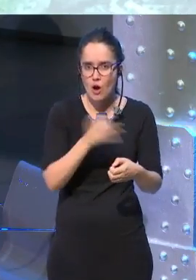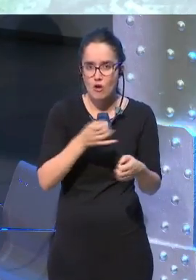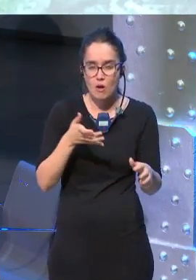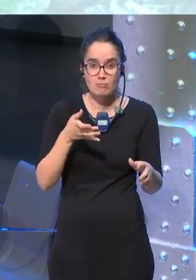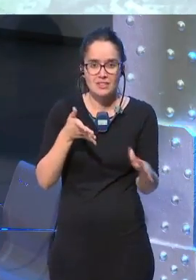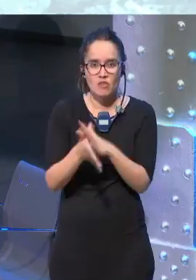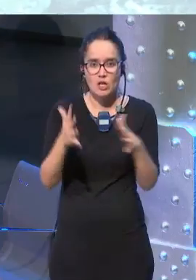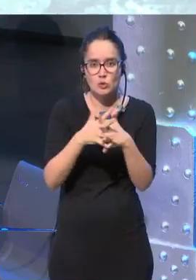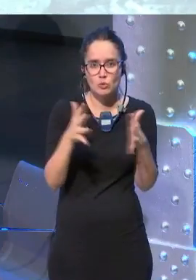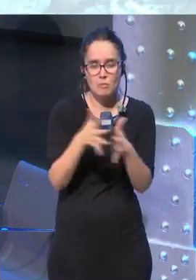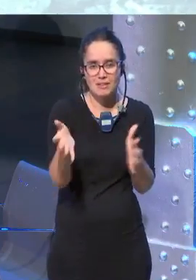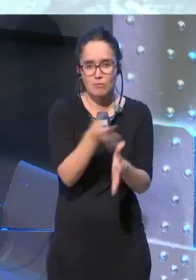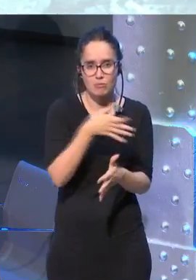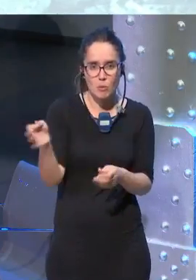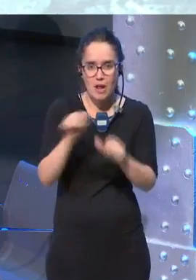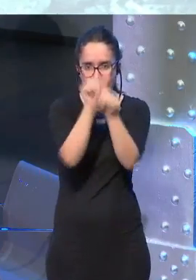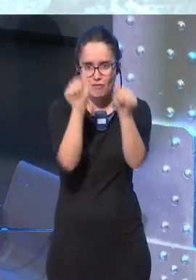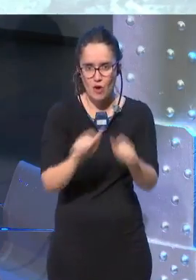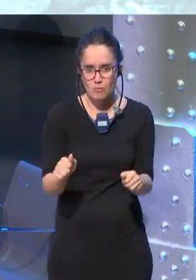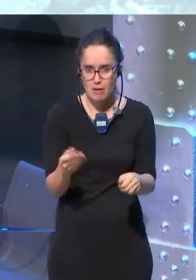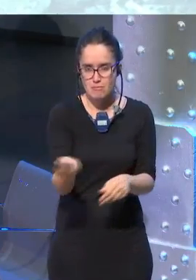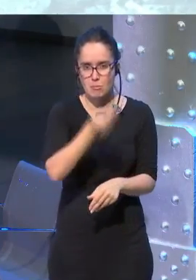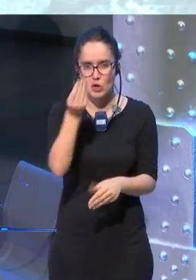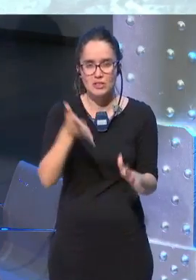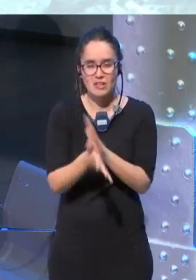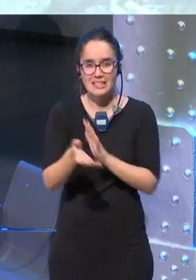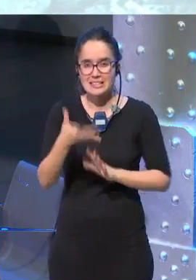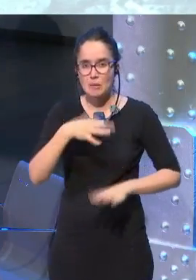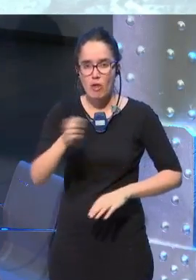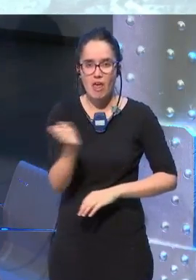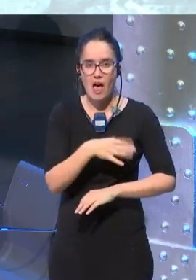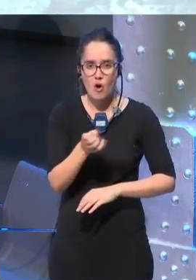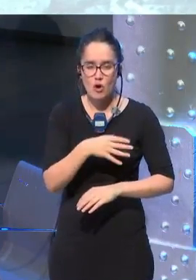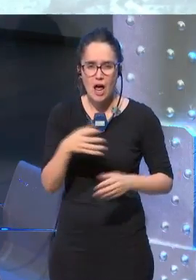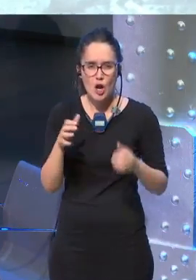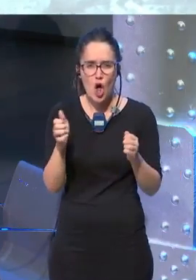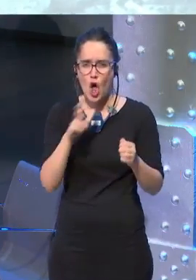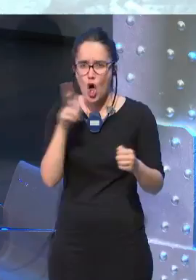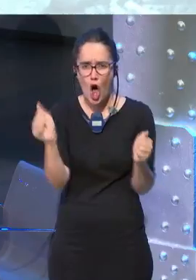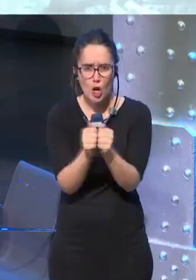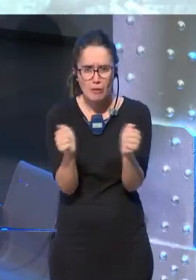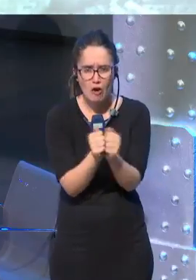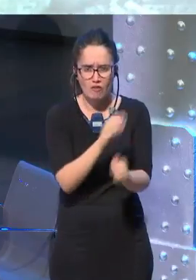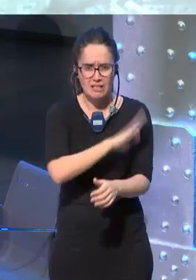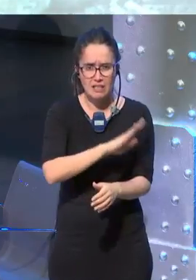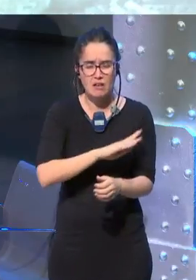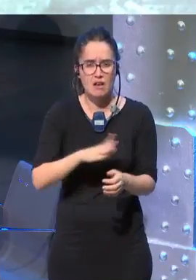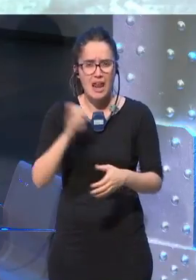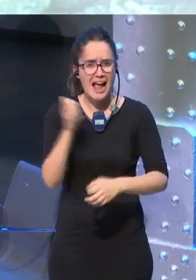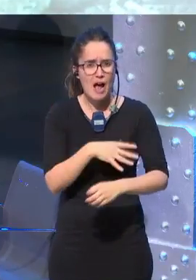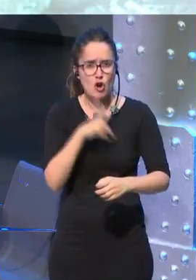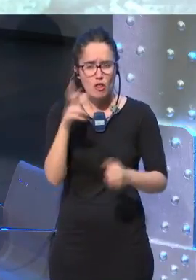optimizar estructuralmente la forma, así que se puede ahorrar mucho hormigón y el ahorro de